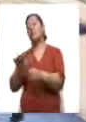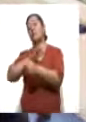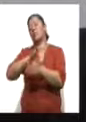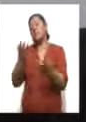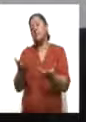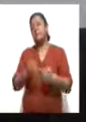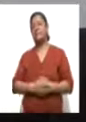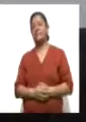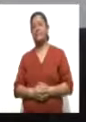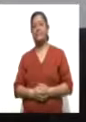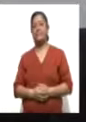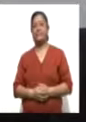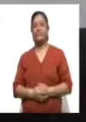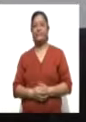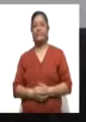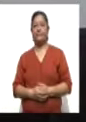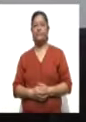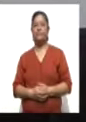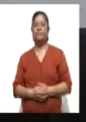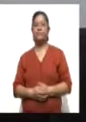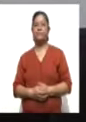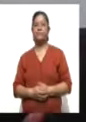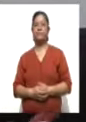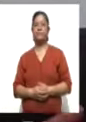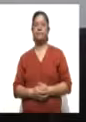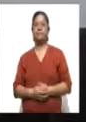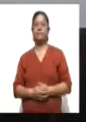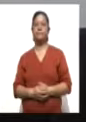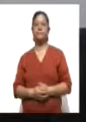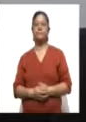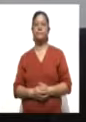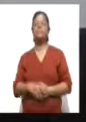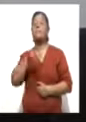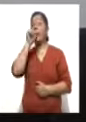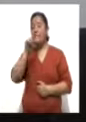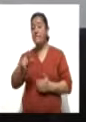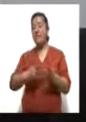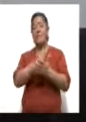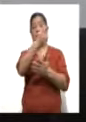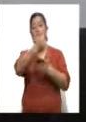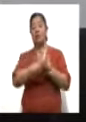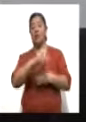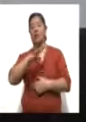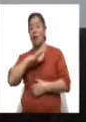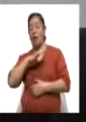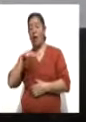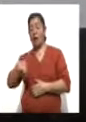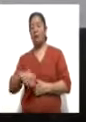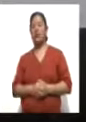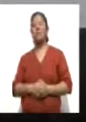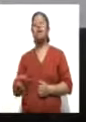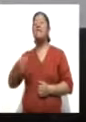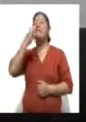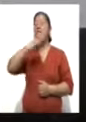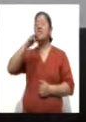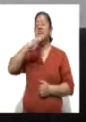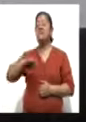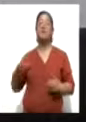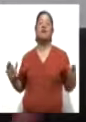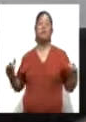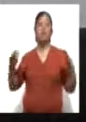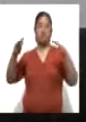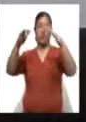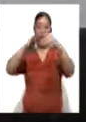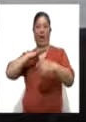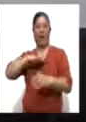COVID-19. También tenemos como proyecto el retomar el Festival de Montaña que los años